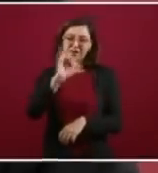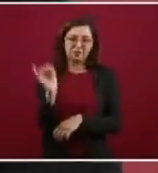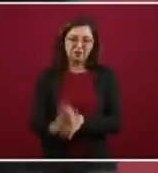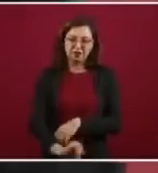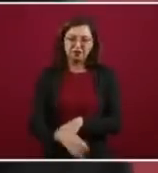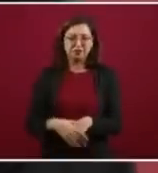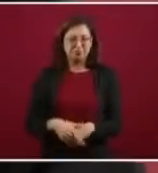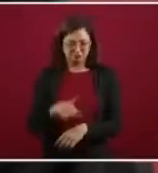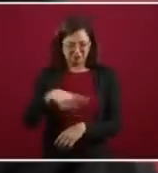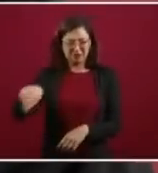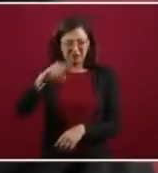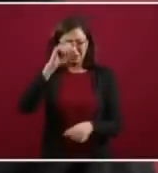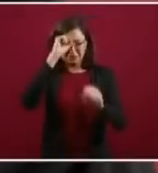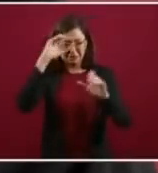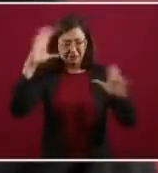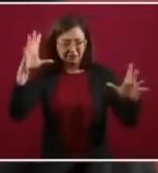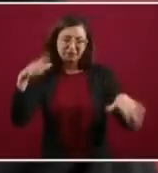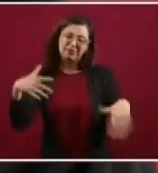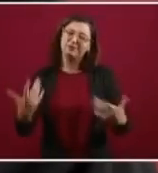¿Se imaginan eso?